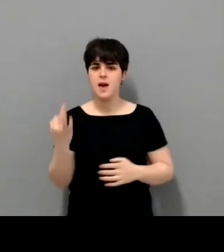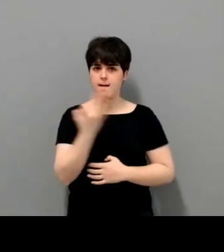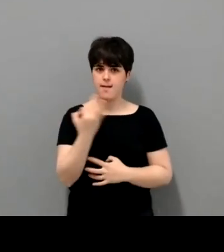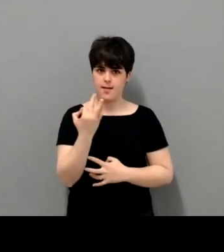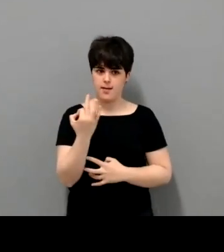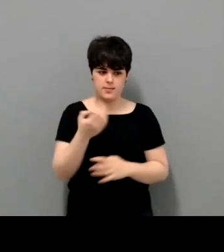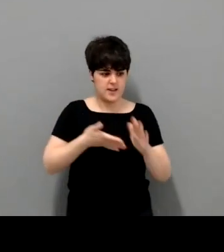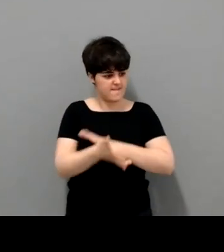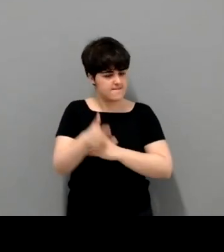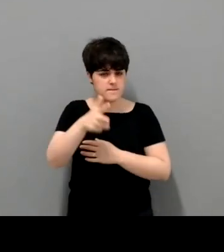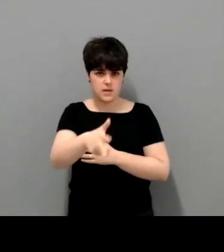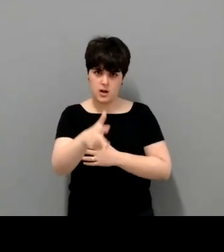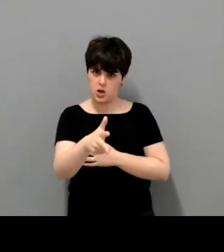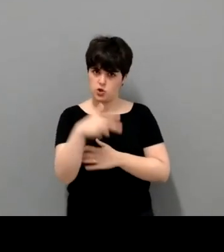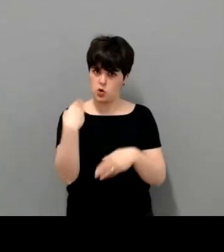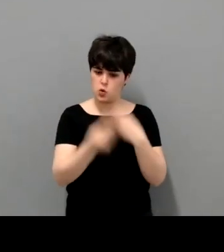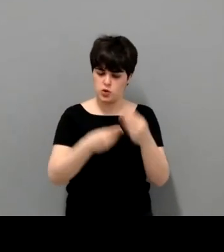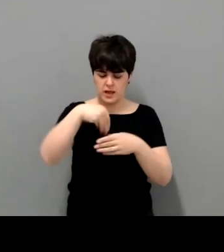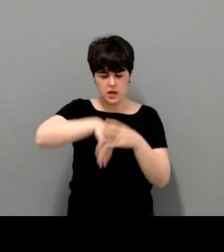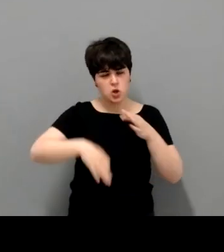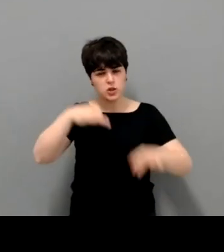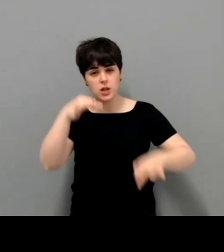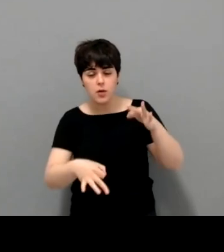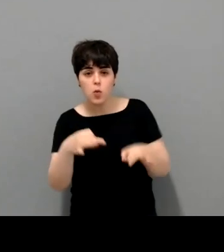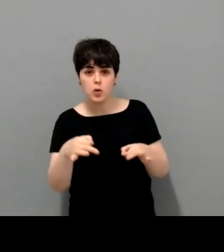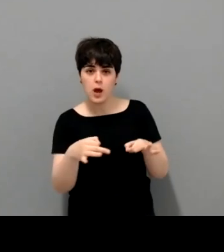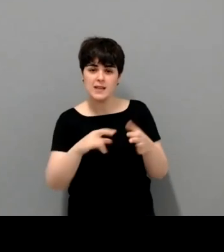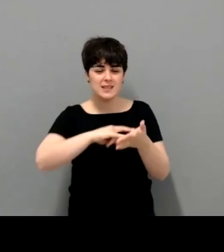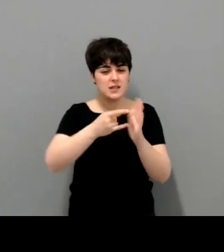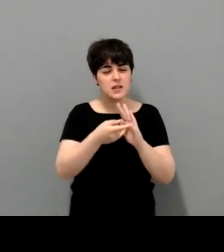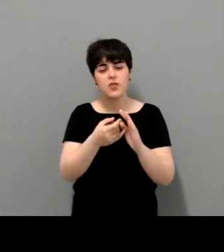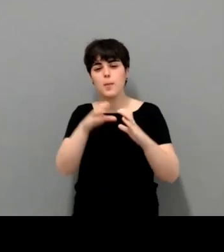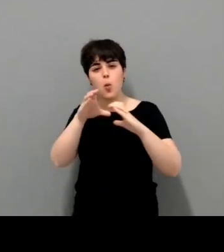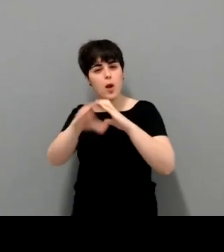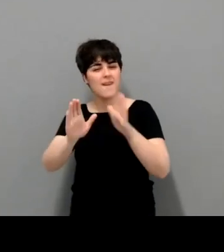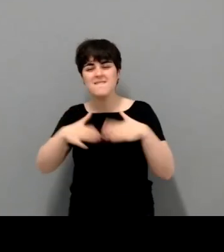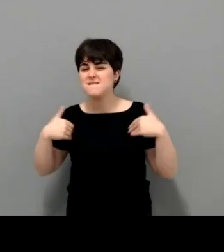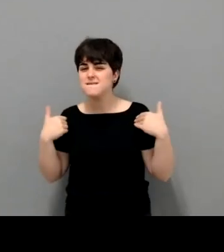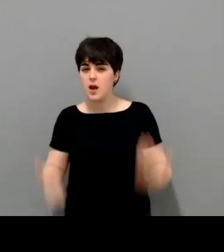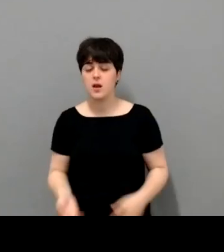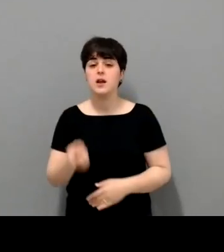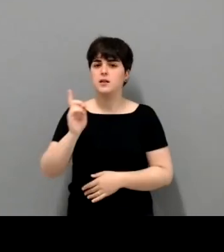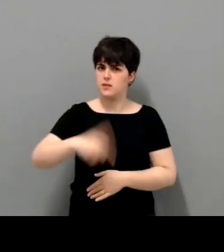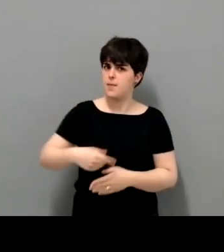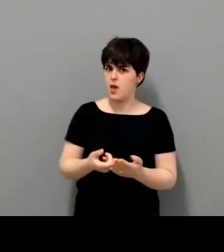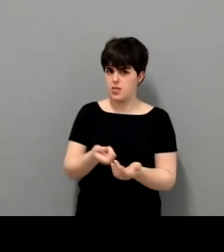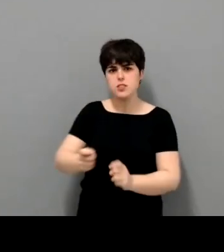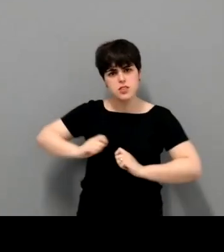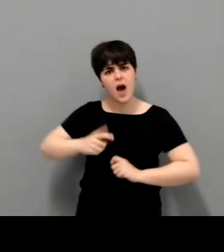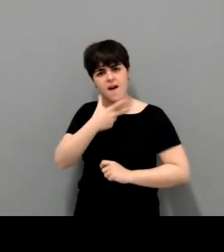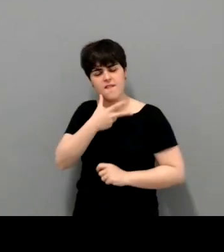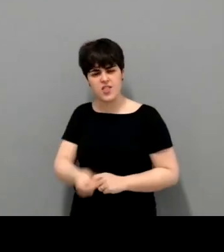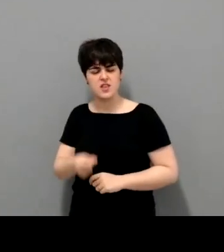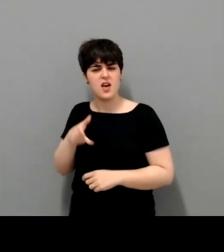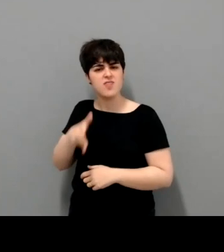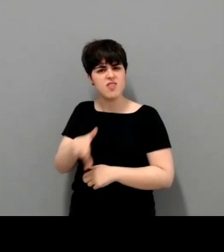que nos permite, es un derecho utilizar ante los tribunales cualquier sistema de comunicación. Tenemos derecho a que nos lo faciliten, tenemos